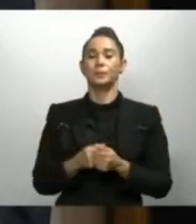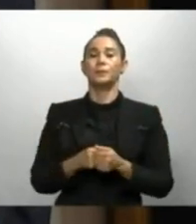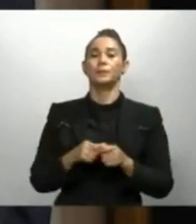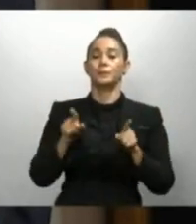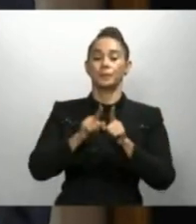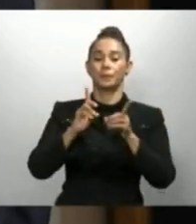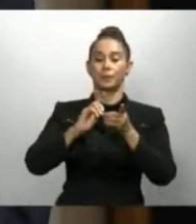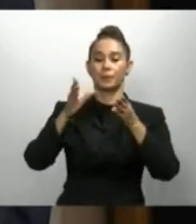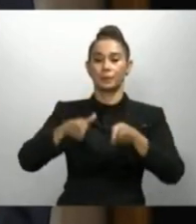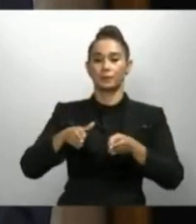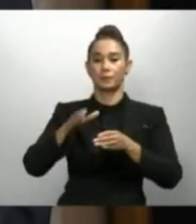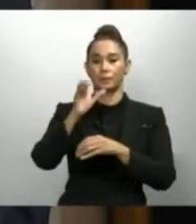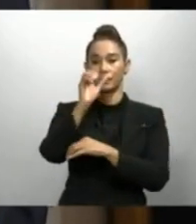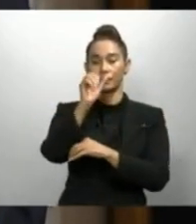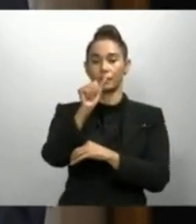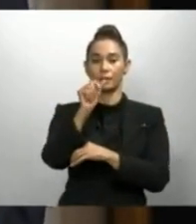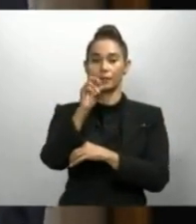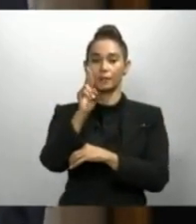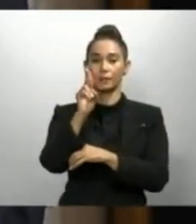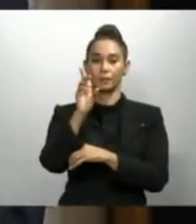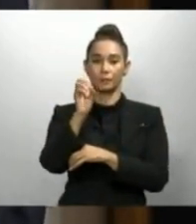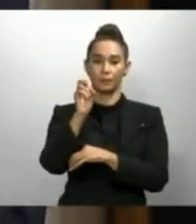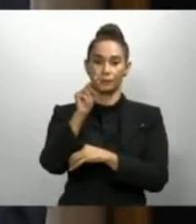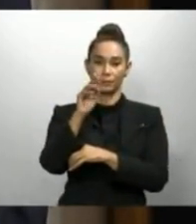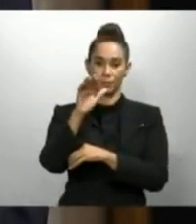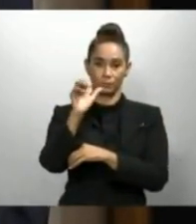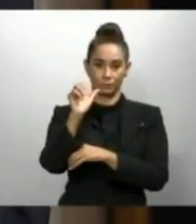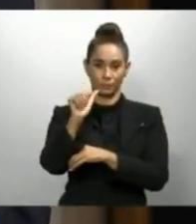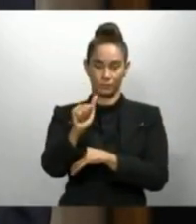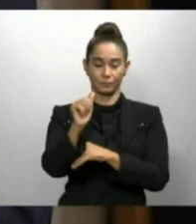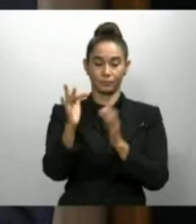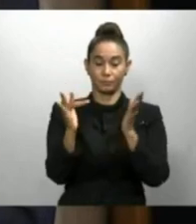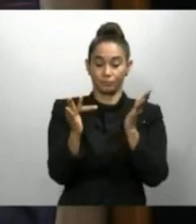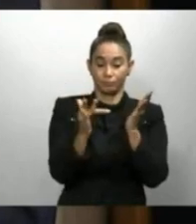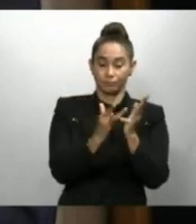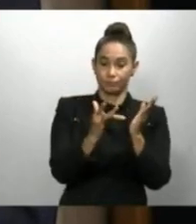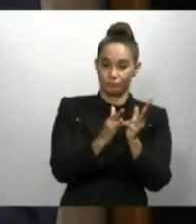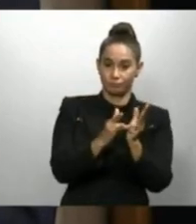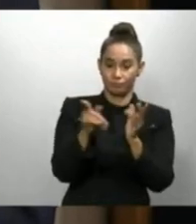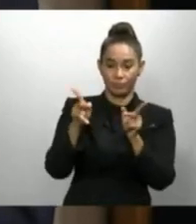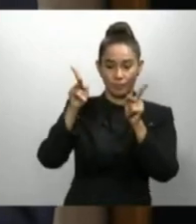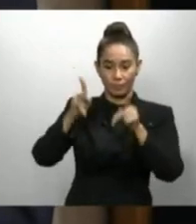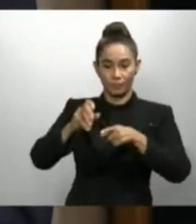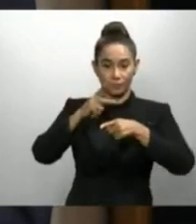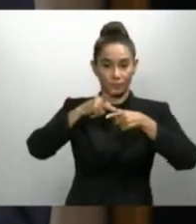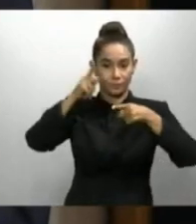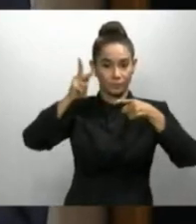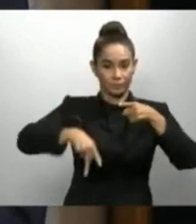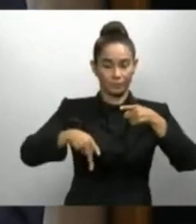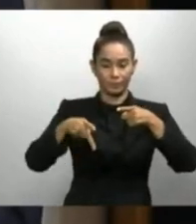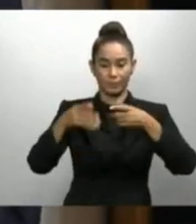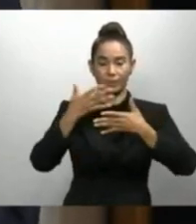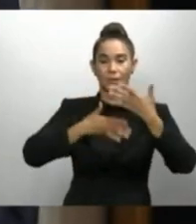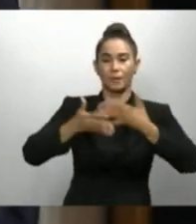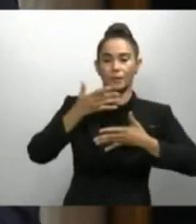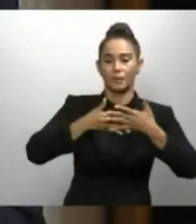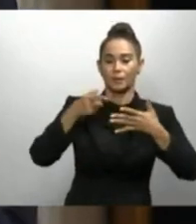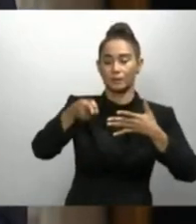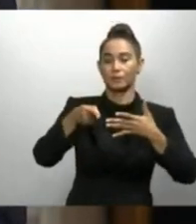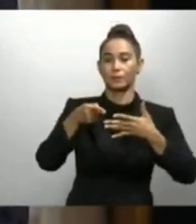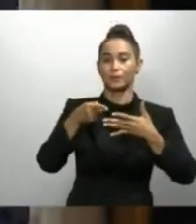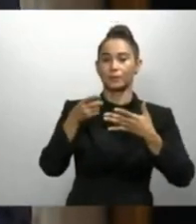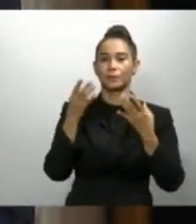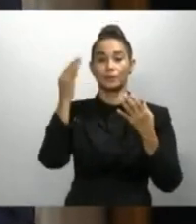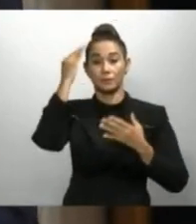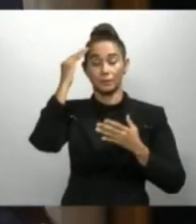a la Dirección General de Aduana los coeficientes técnicos que indiquen la relación entre la cantidad de estos